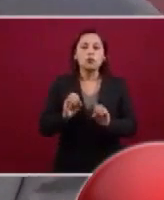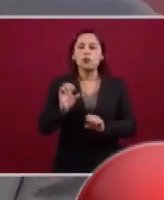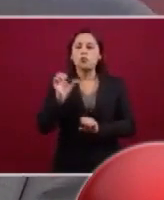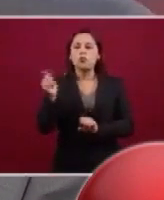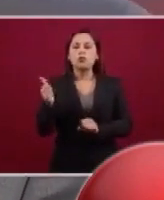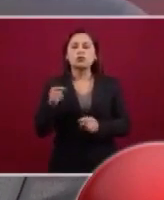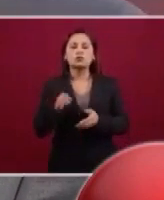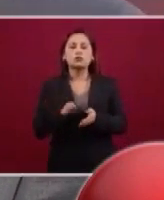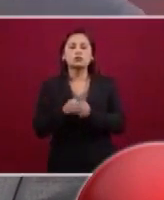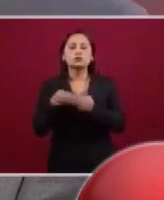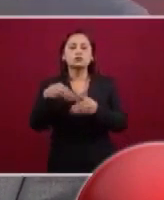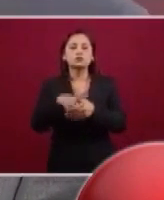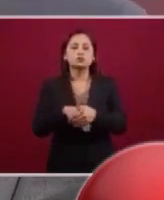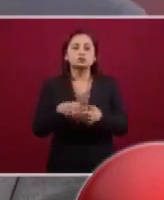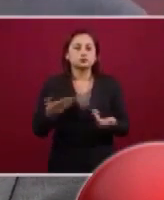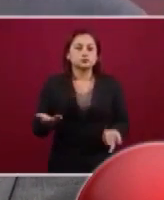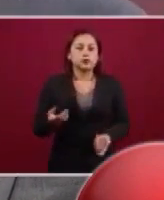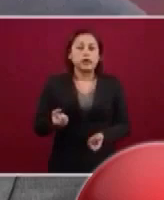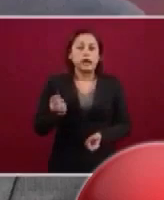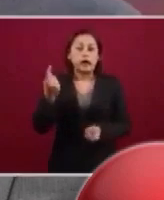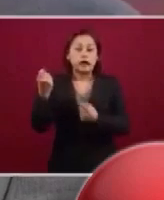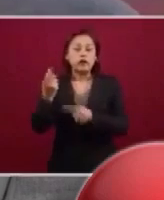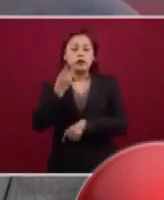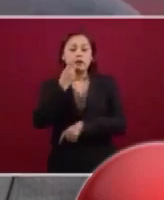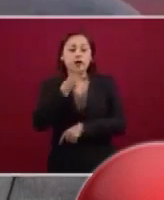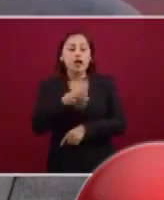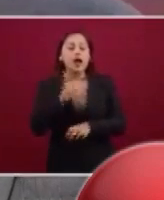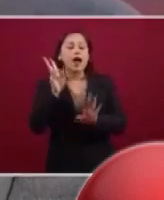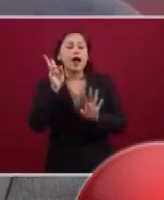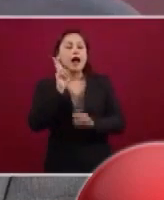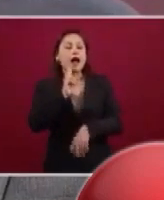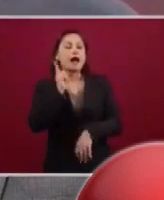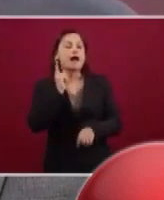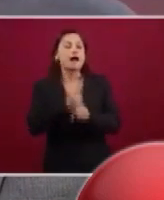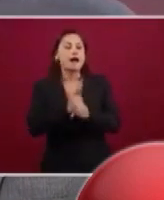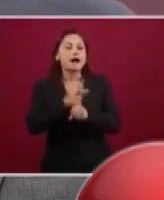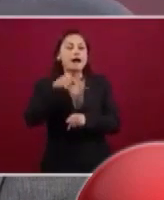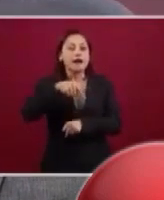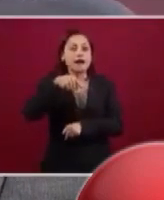país es más corrupto que este otro.